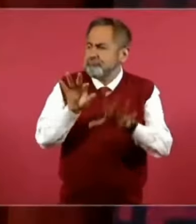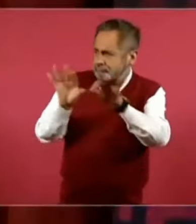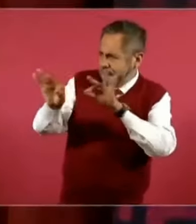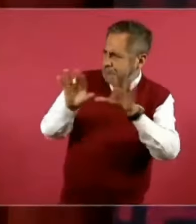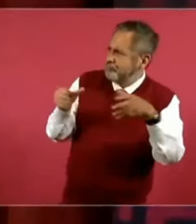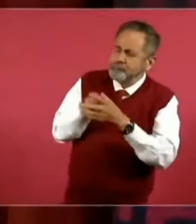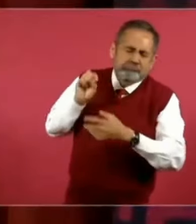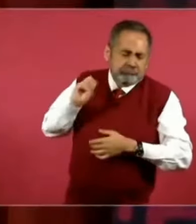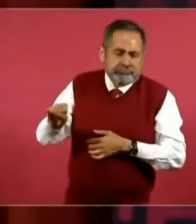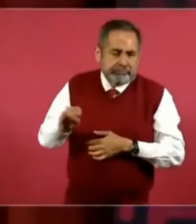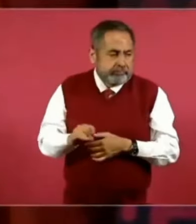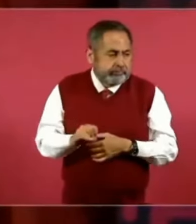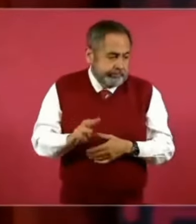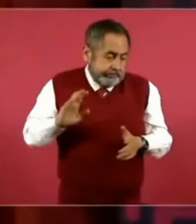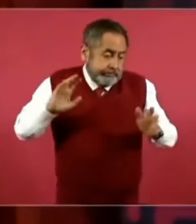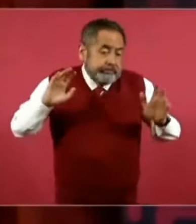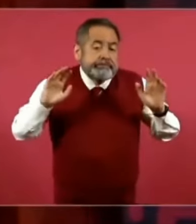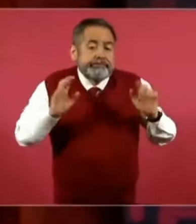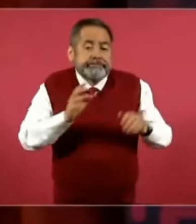propuesta